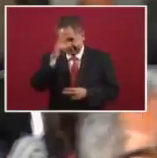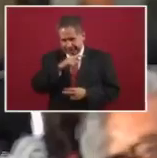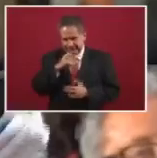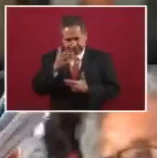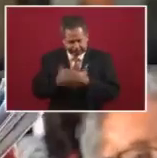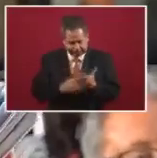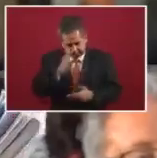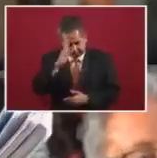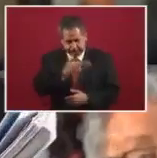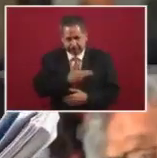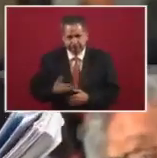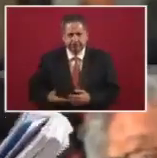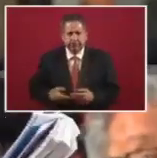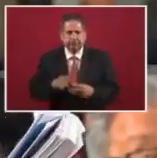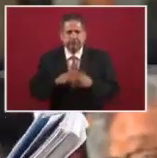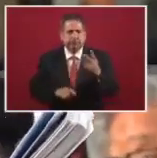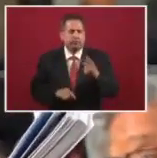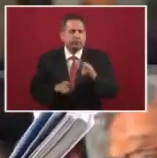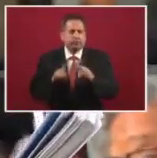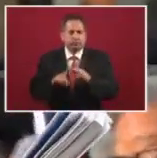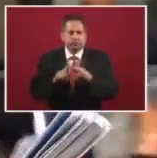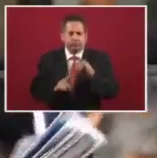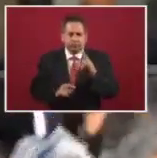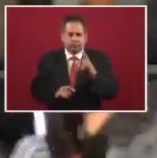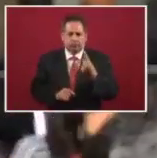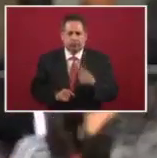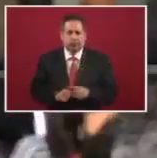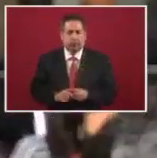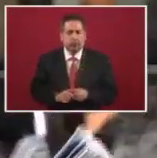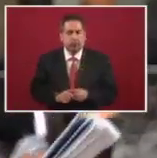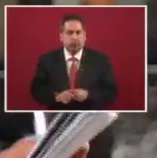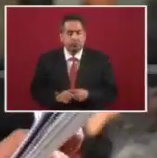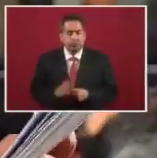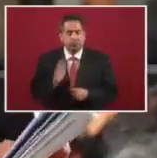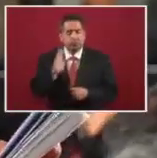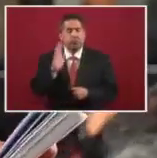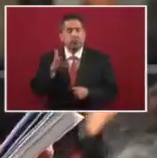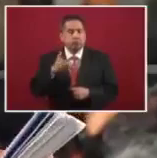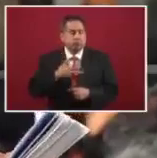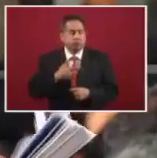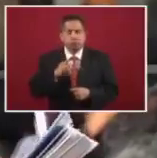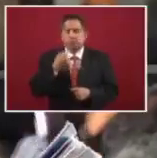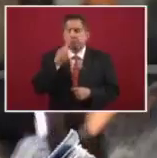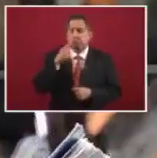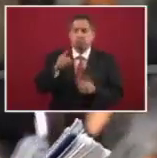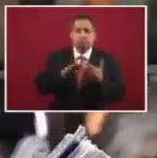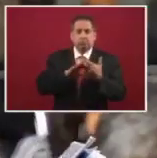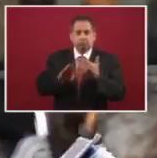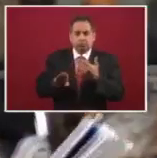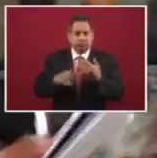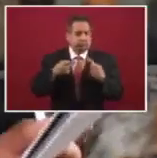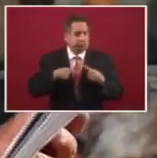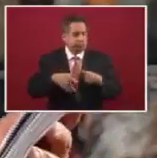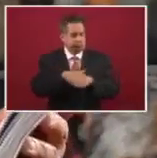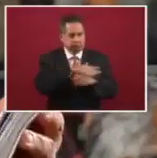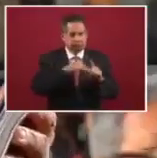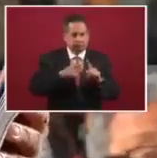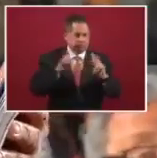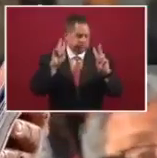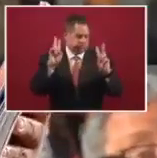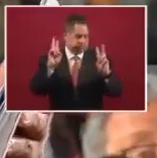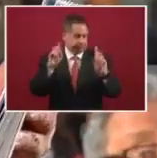señor presidente. Una, ya tenemos allá un amparo que mete una persona ambientalista, entre